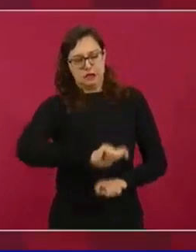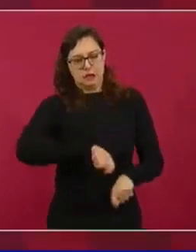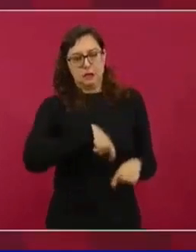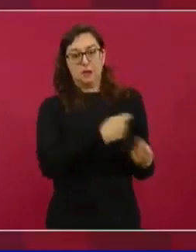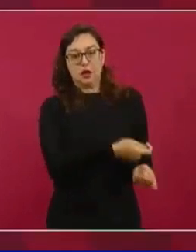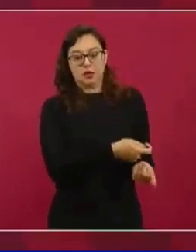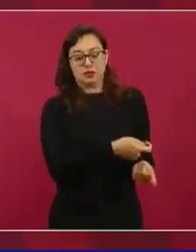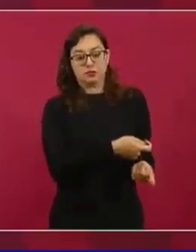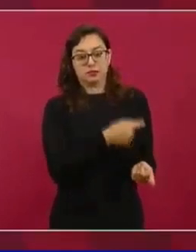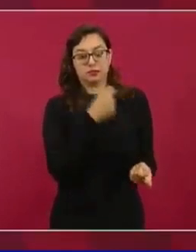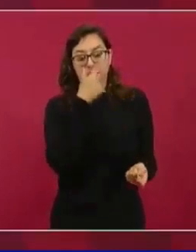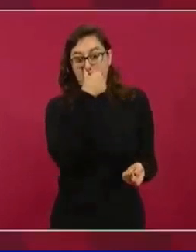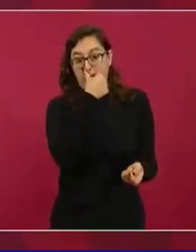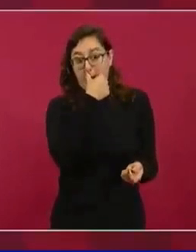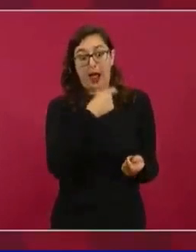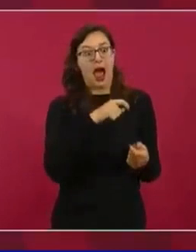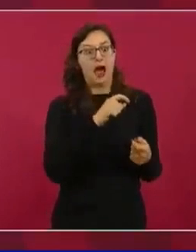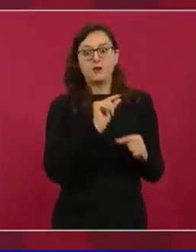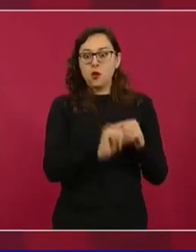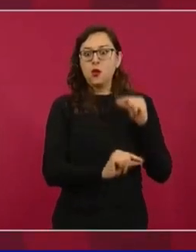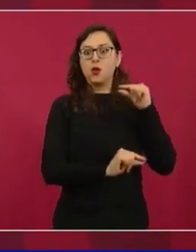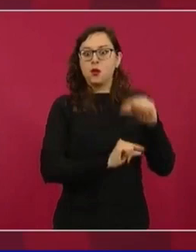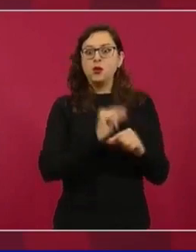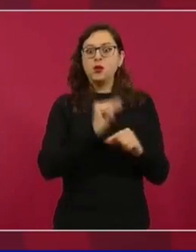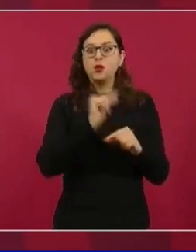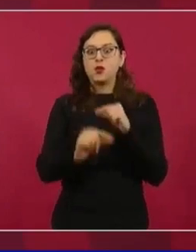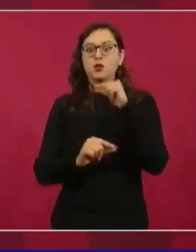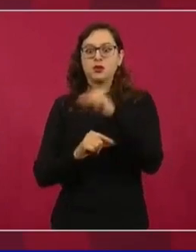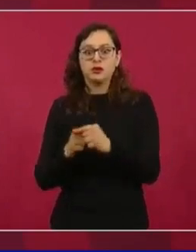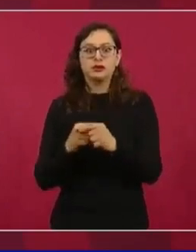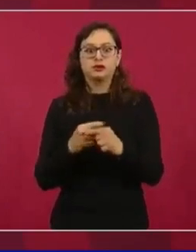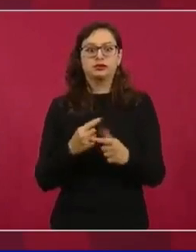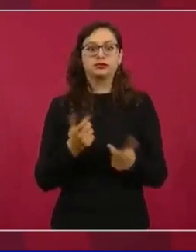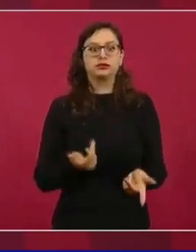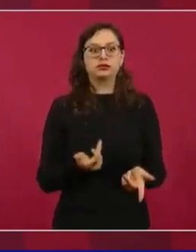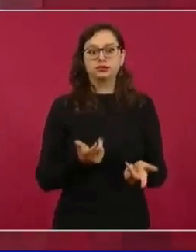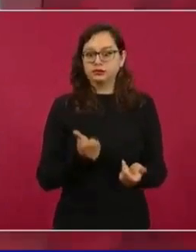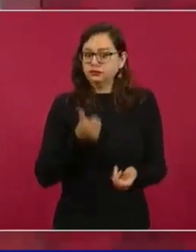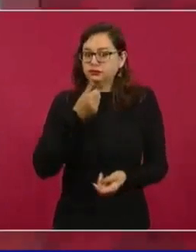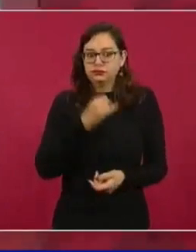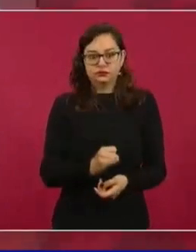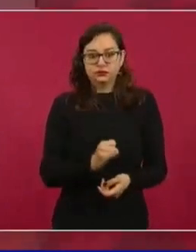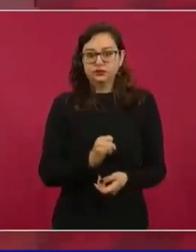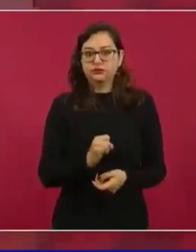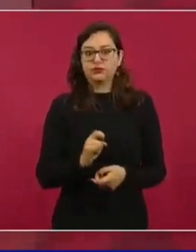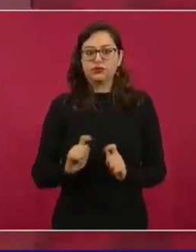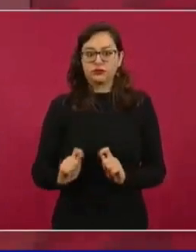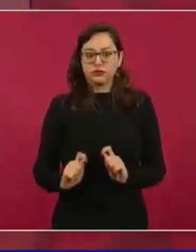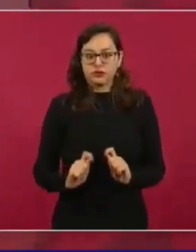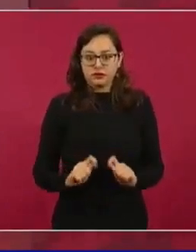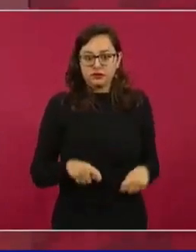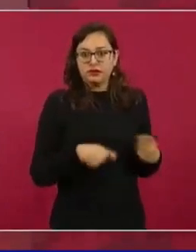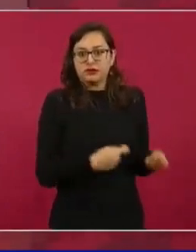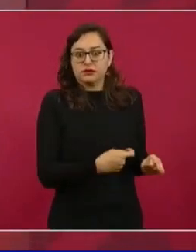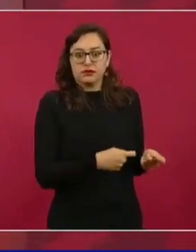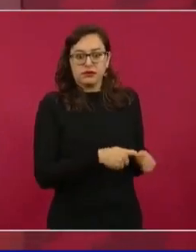Y cuando convocaron a la licitación de Bancomer, al que quedó en segundo lugar, le entregaron